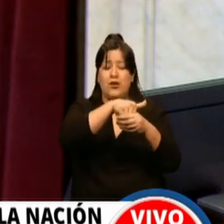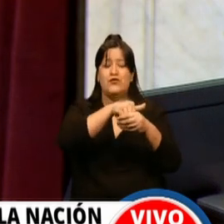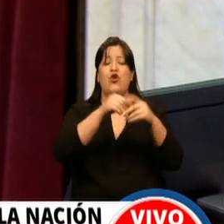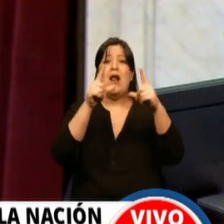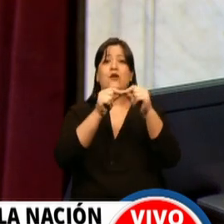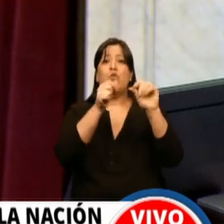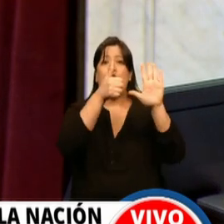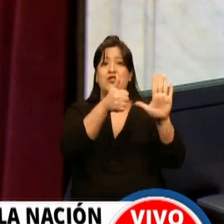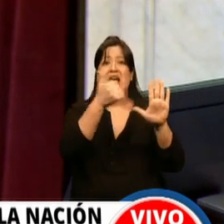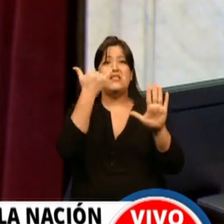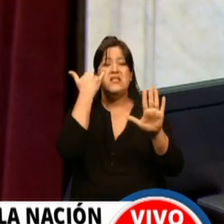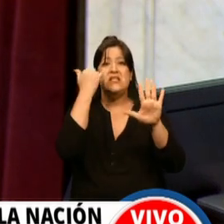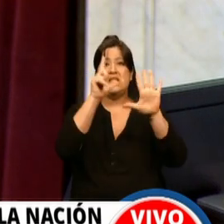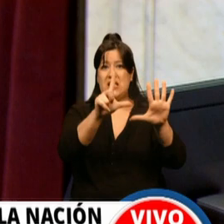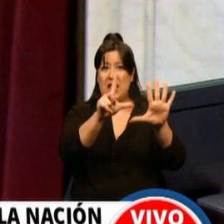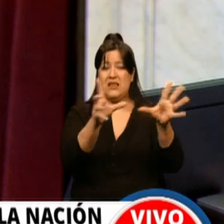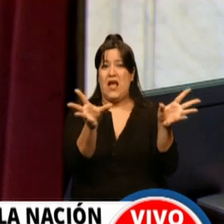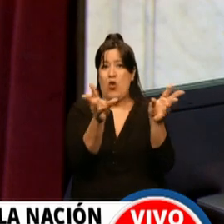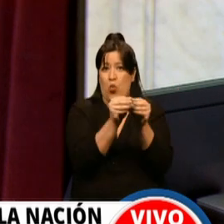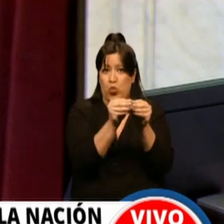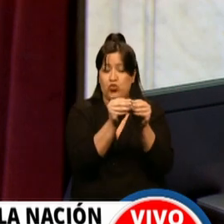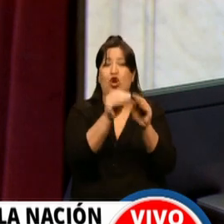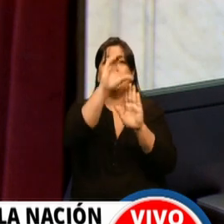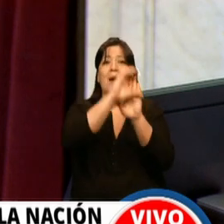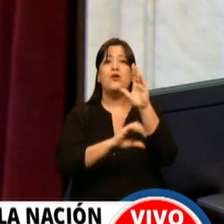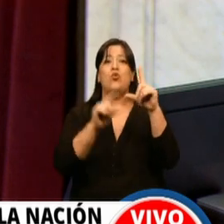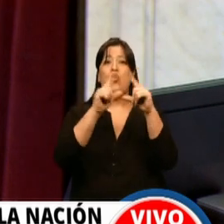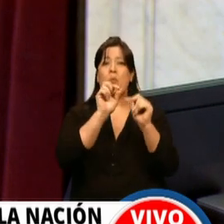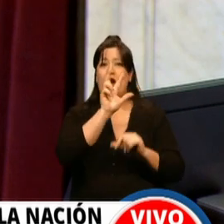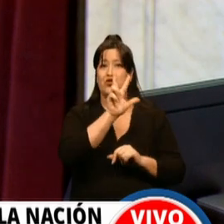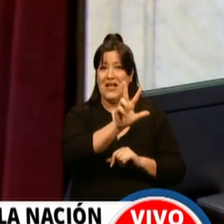7 del capítulo tercero